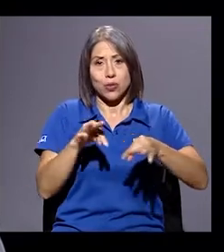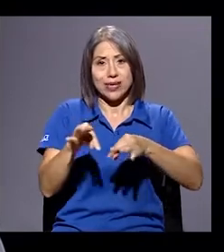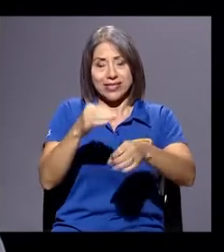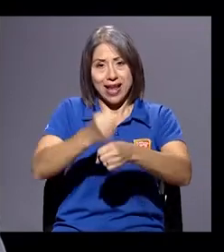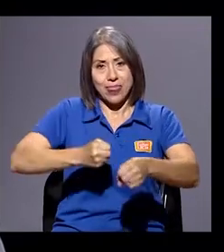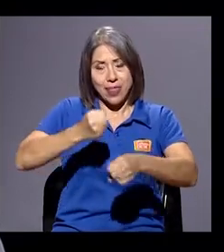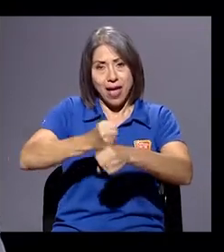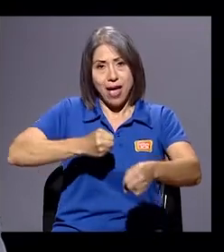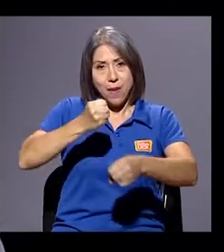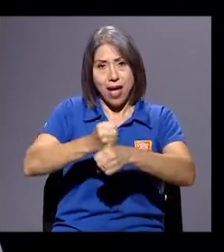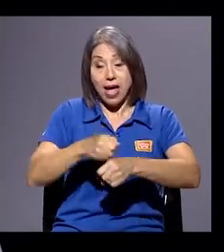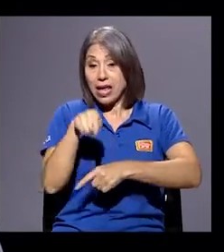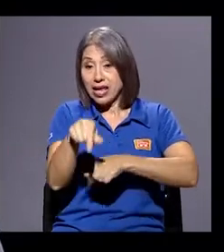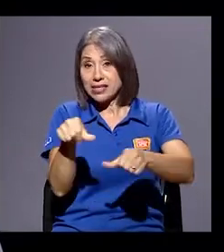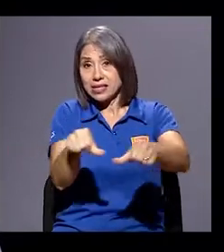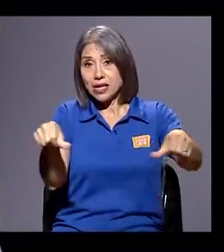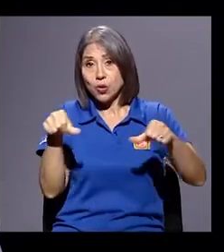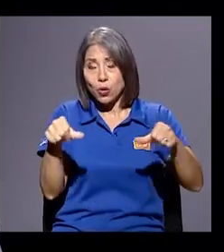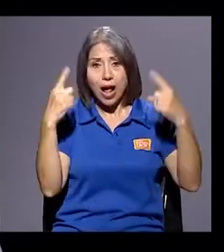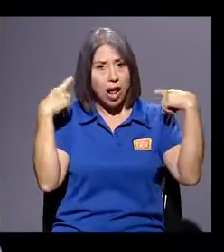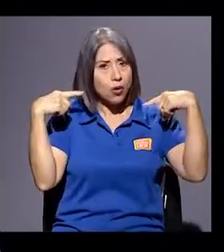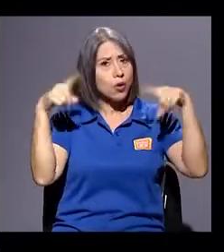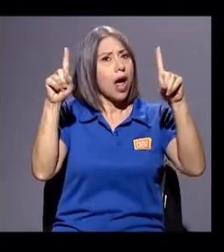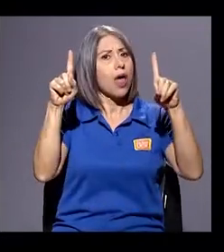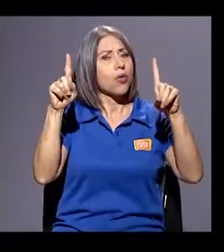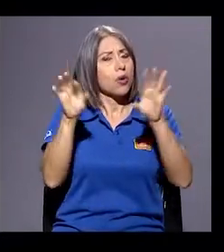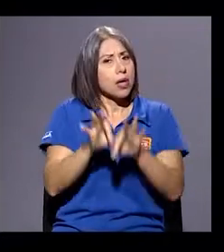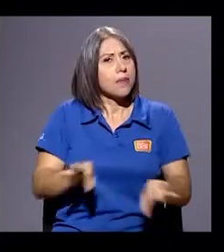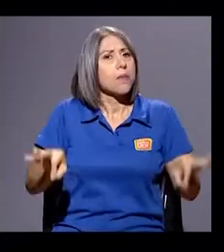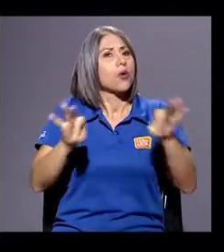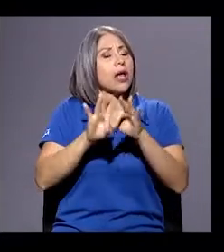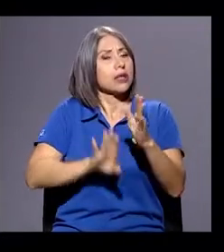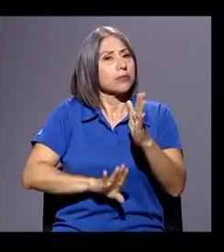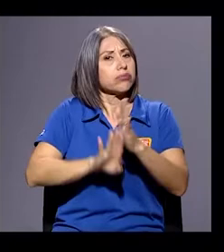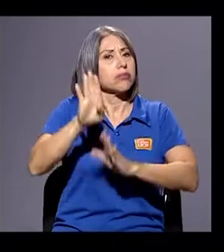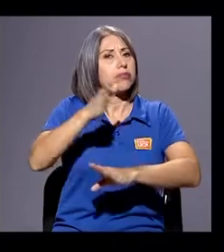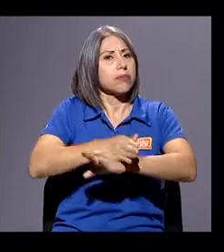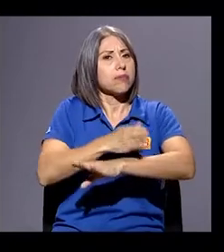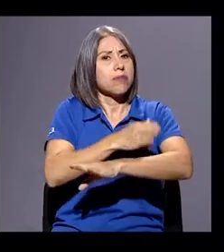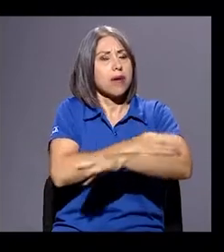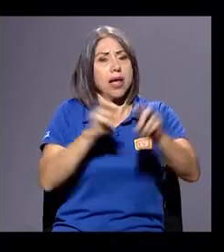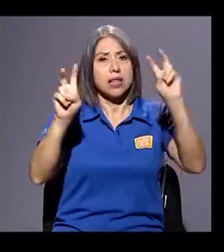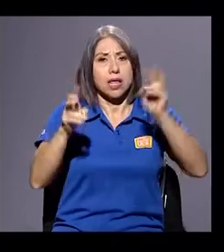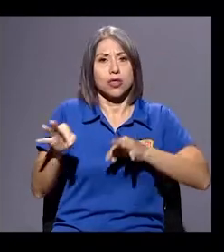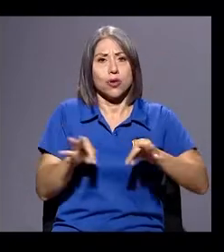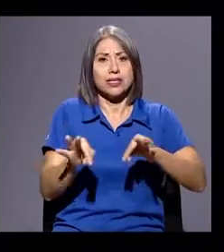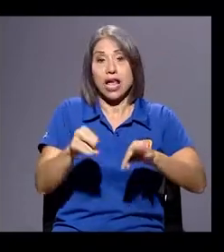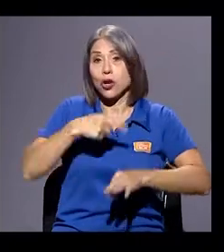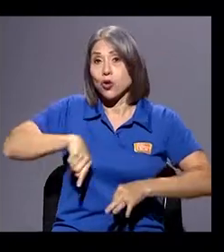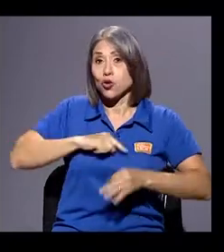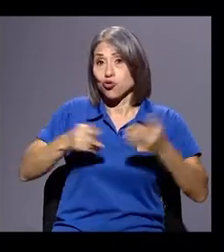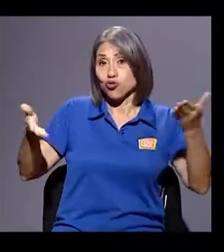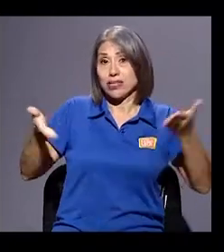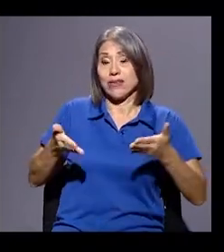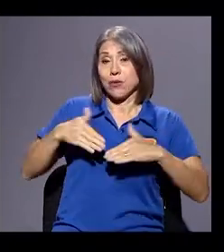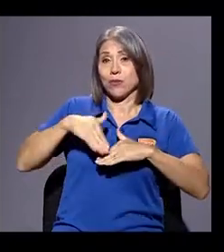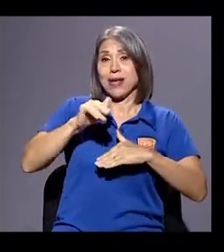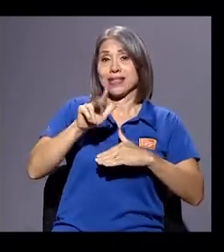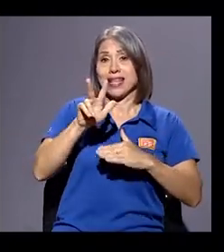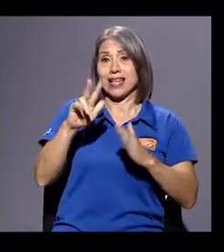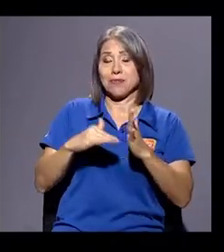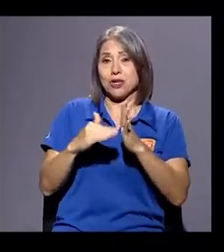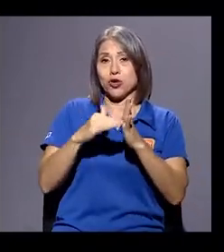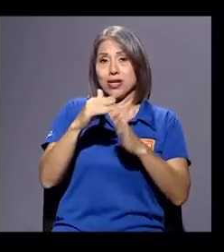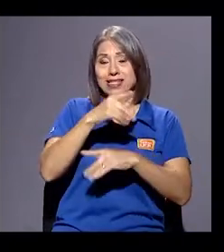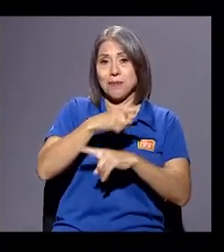es un sector que ha logrado reivindicaciones importantes en materia turística. Nosotros recibimos más de 3,5 millones de personas. Dicen